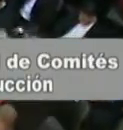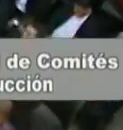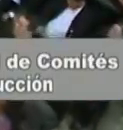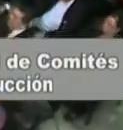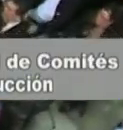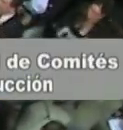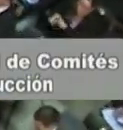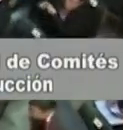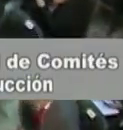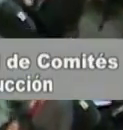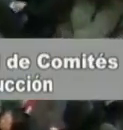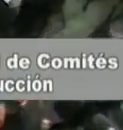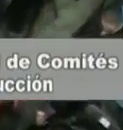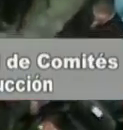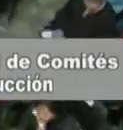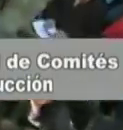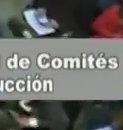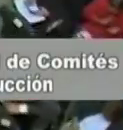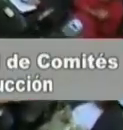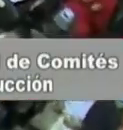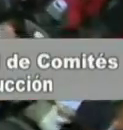Nacional Constituyente!